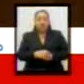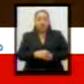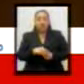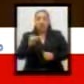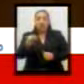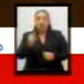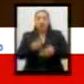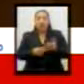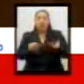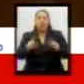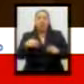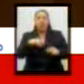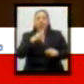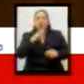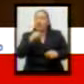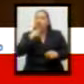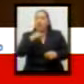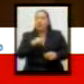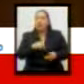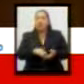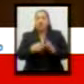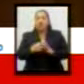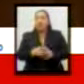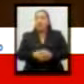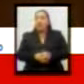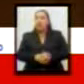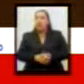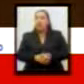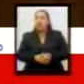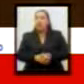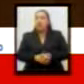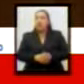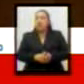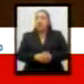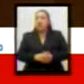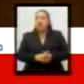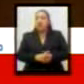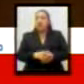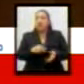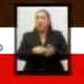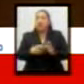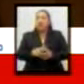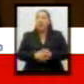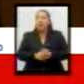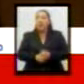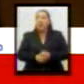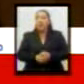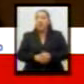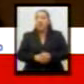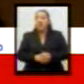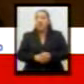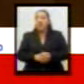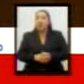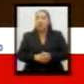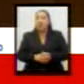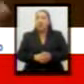hablamos de mujeres de menos recursos, ahí ya totalmente desaparece. Entonces, yo no digo que no